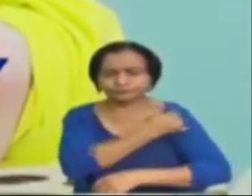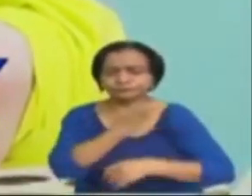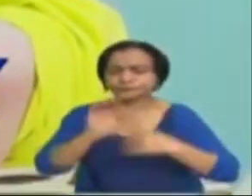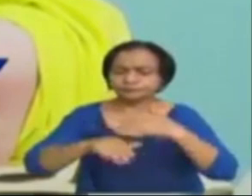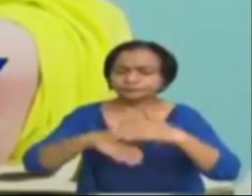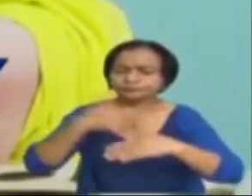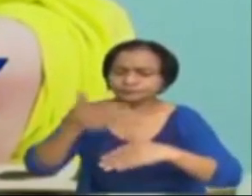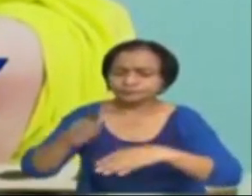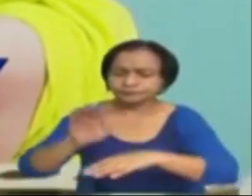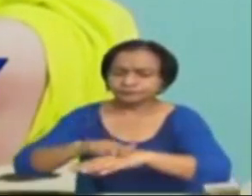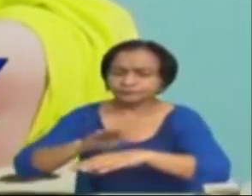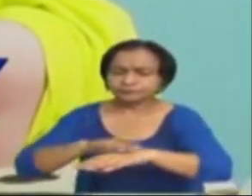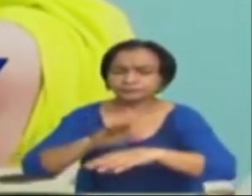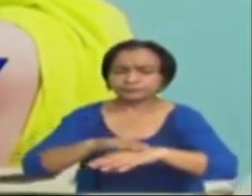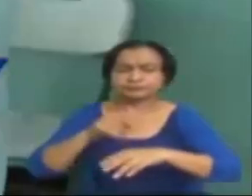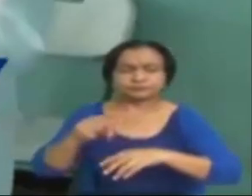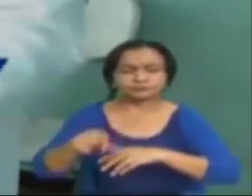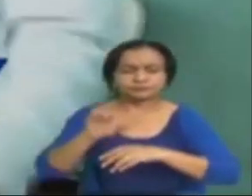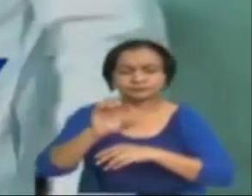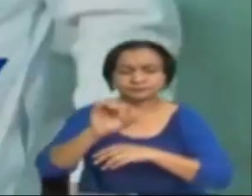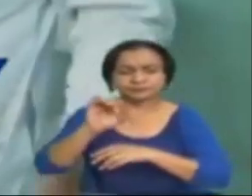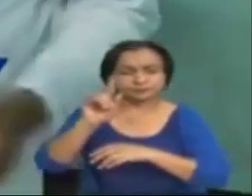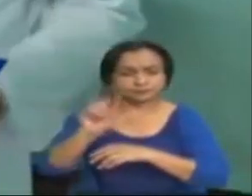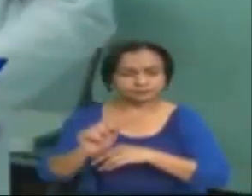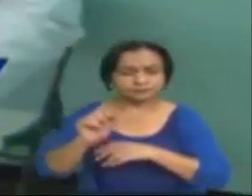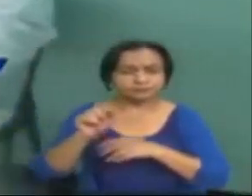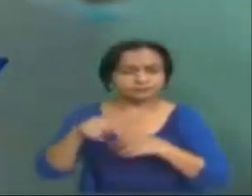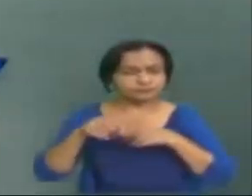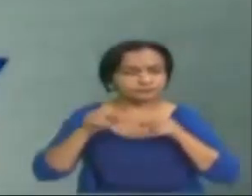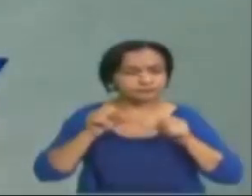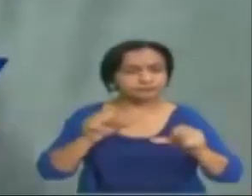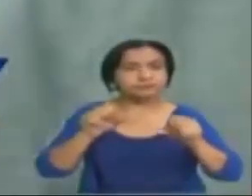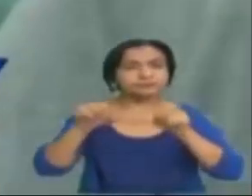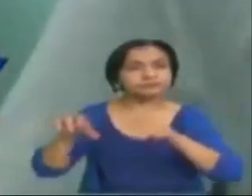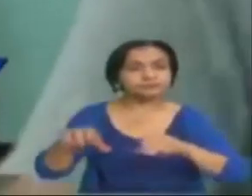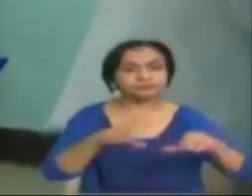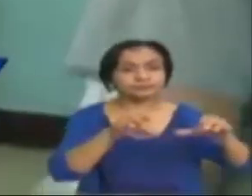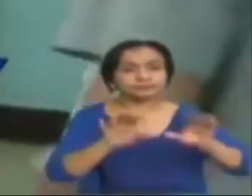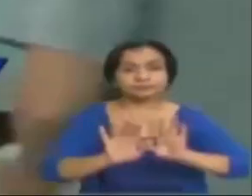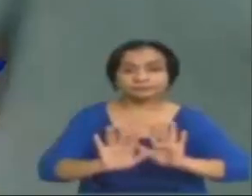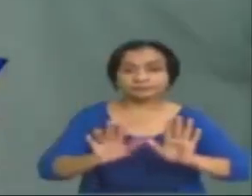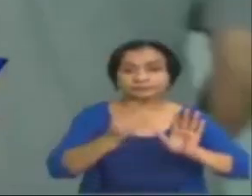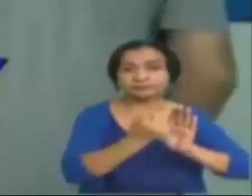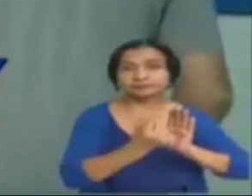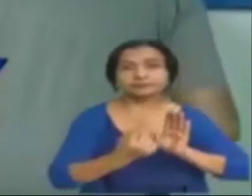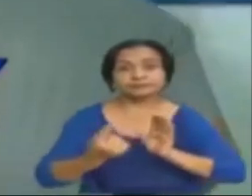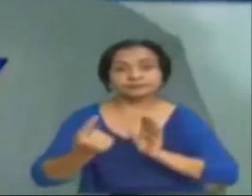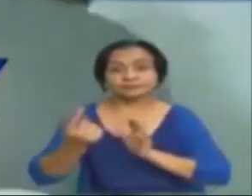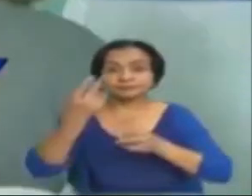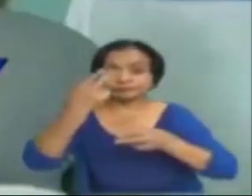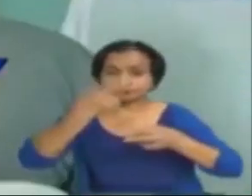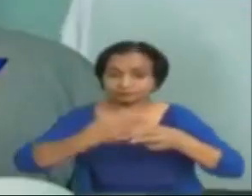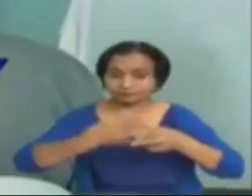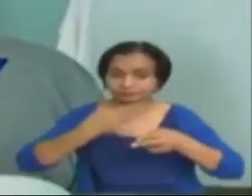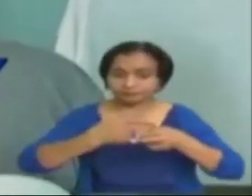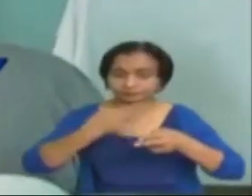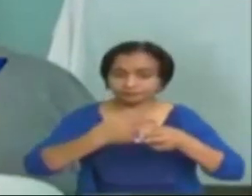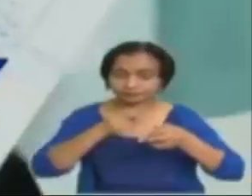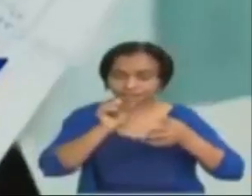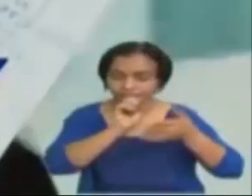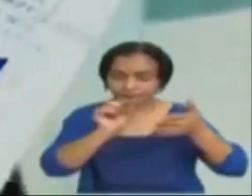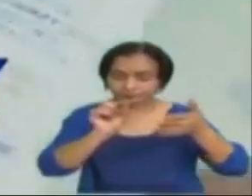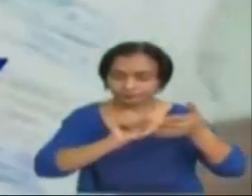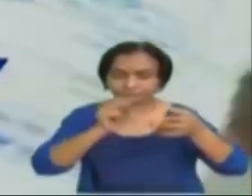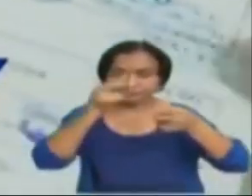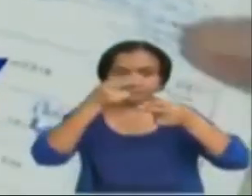los adolescentes, jóvenes y personas de todas las edades, desde los 18 años, vacunándose también